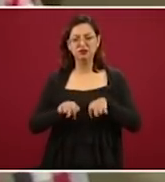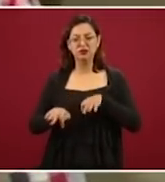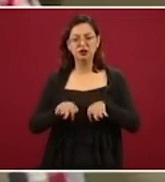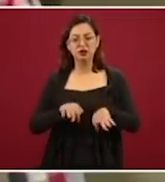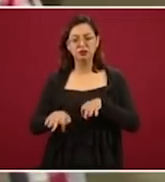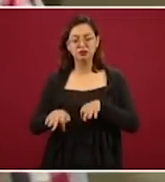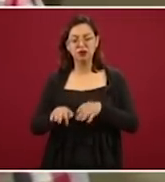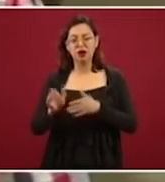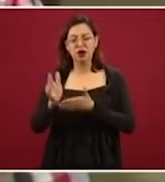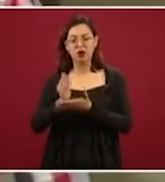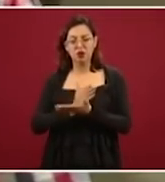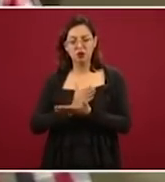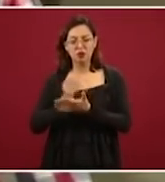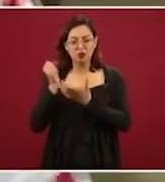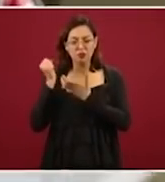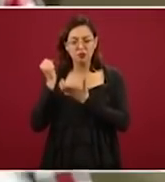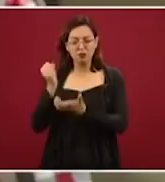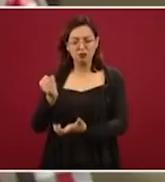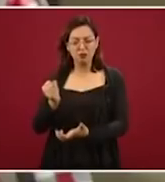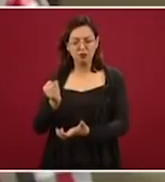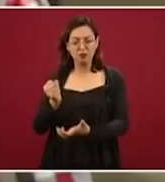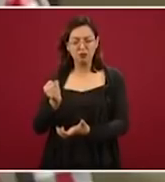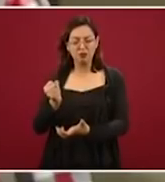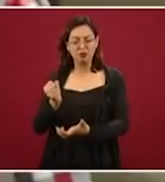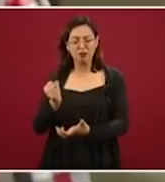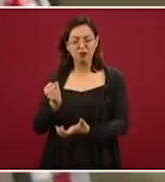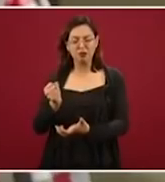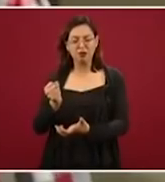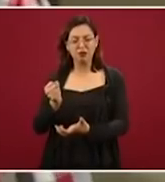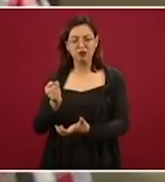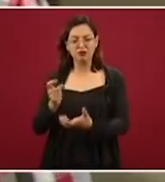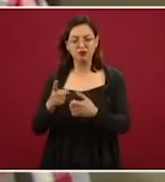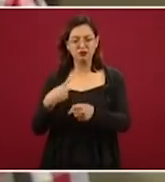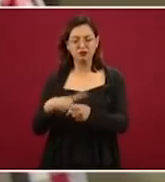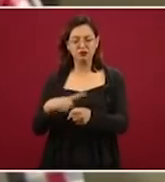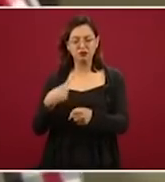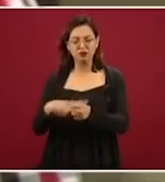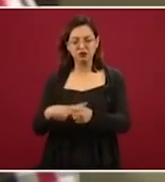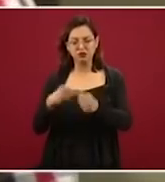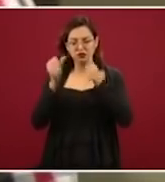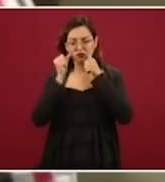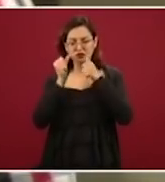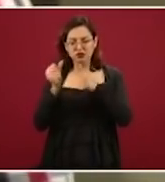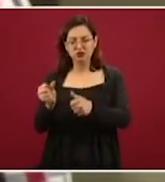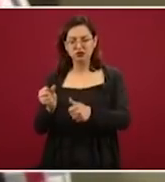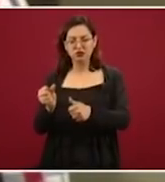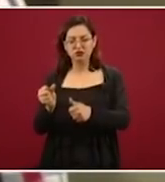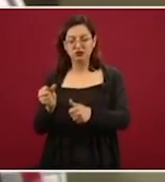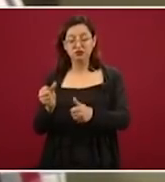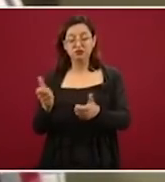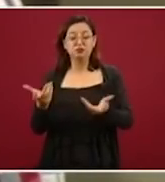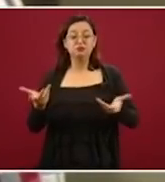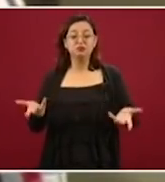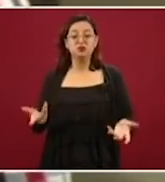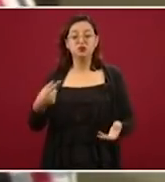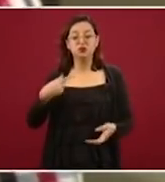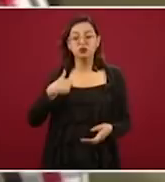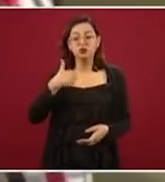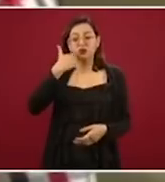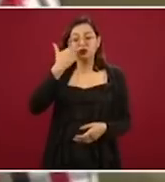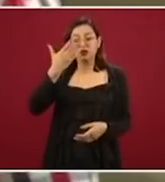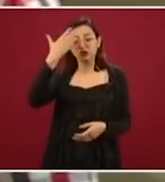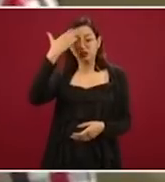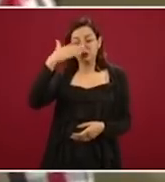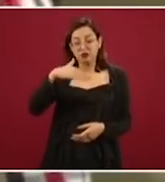hay menos presupuesto para atender las enfermedades. Y entonces yo quisiera saber